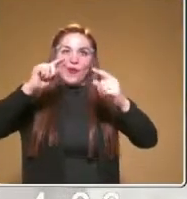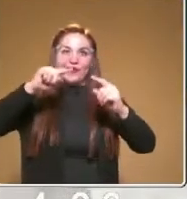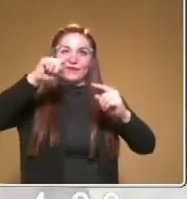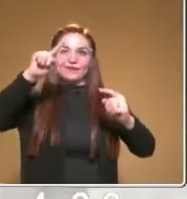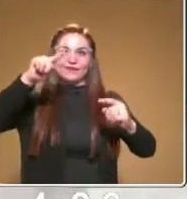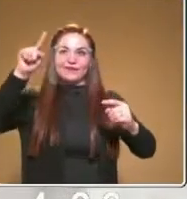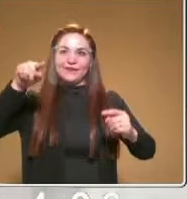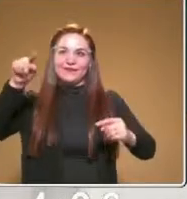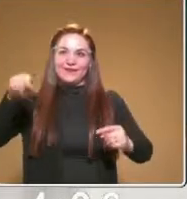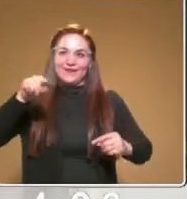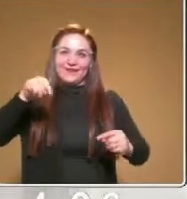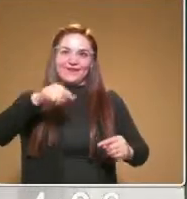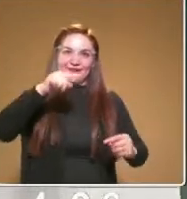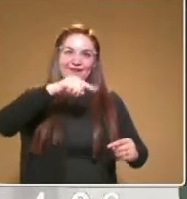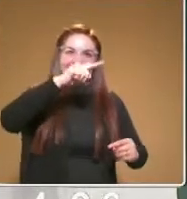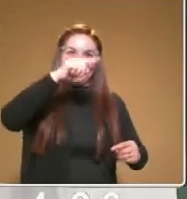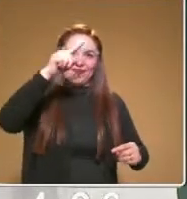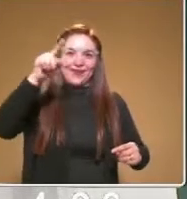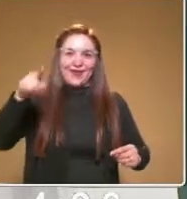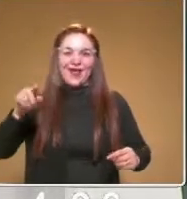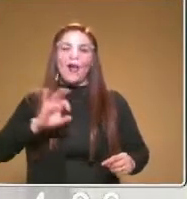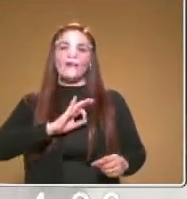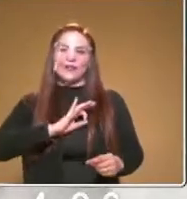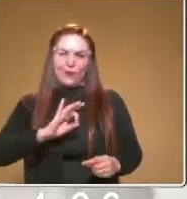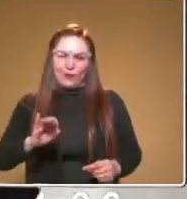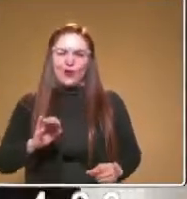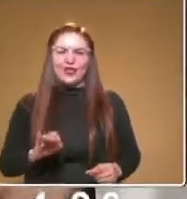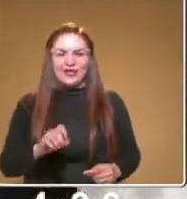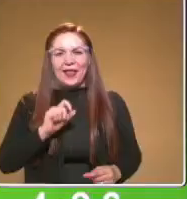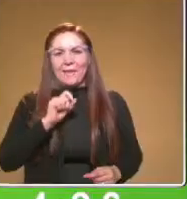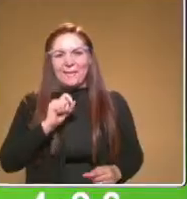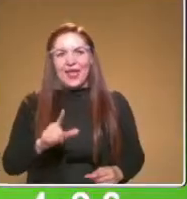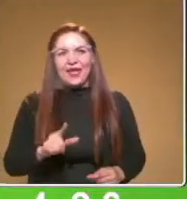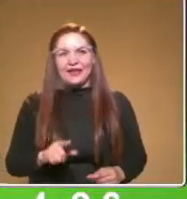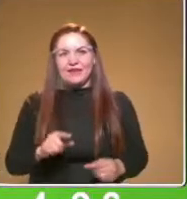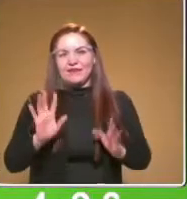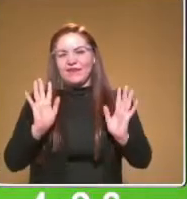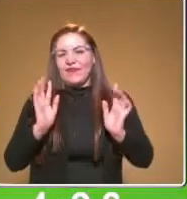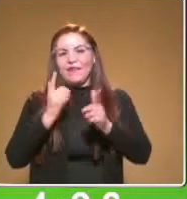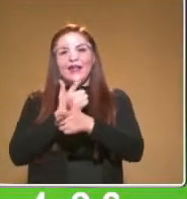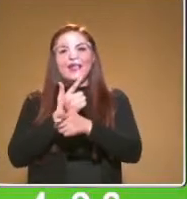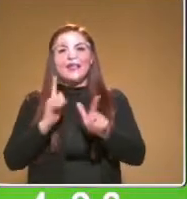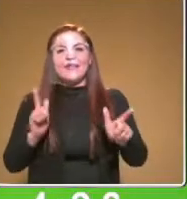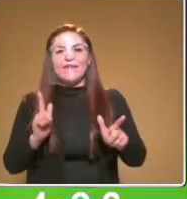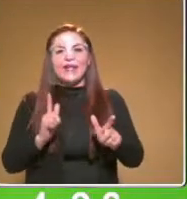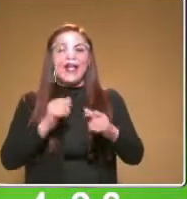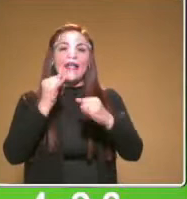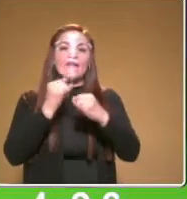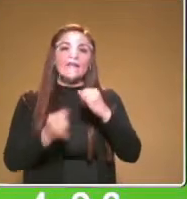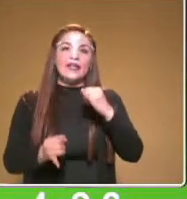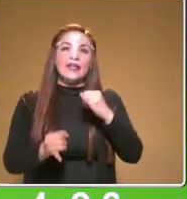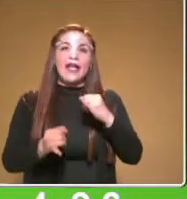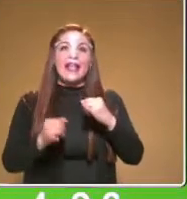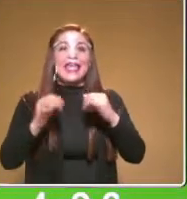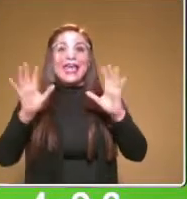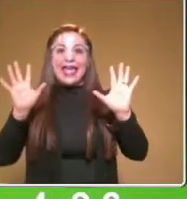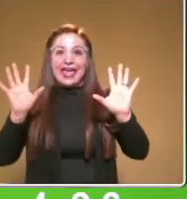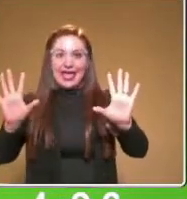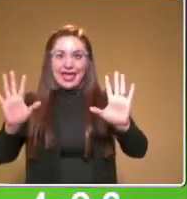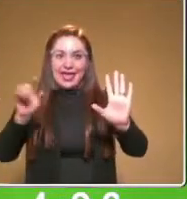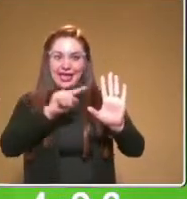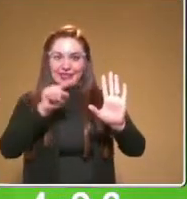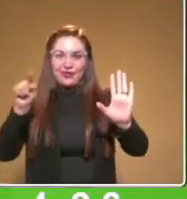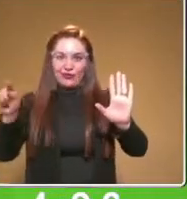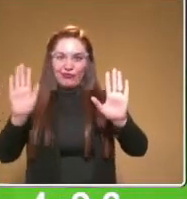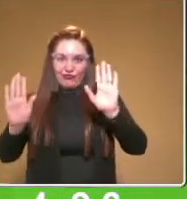Obvio, derechito, bonito o algo similar y que le pusieran su creatividad porque a final de cuentas, estas herramientas o